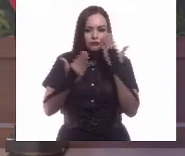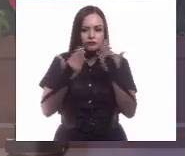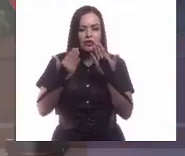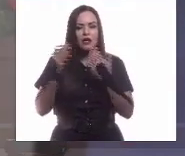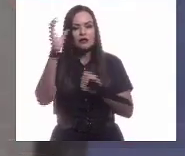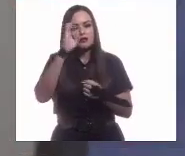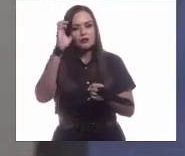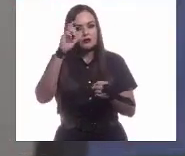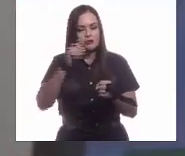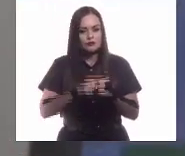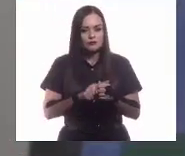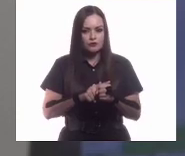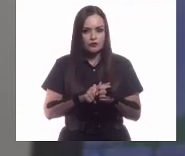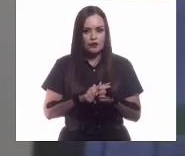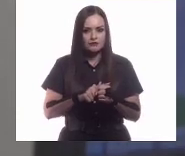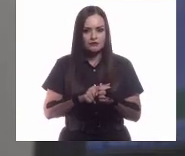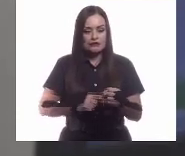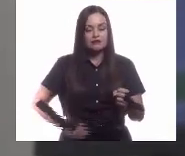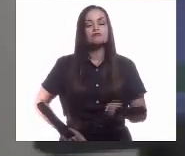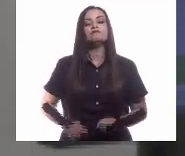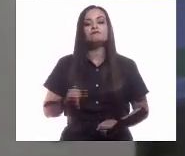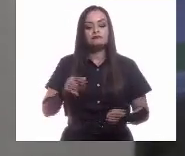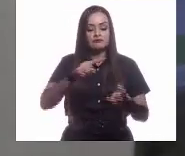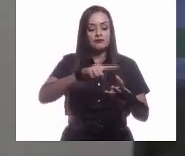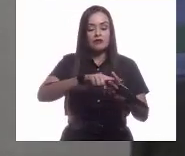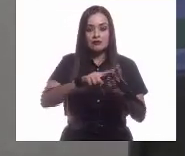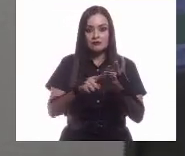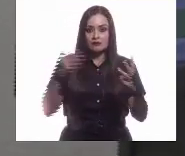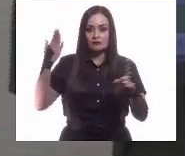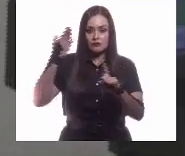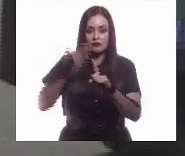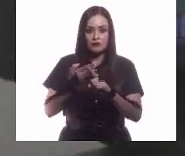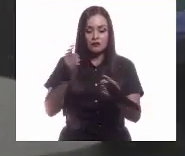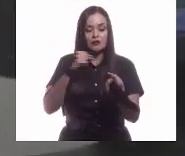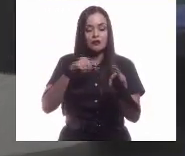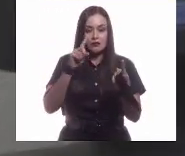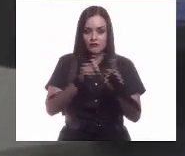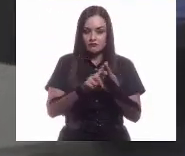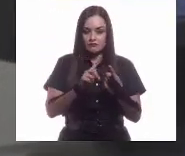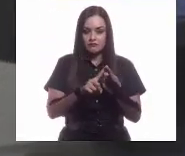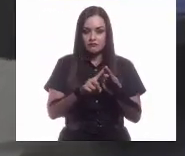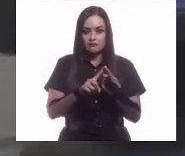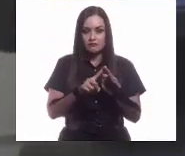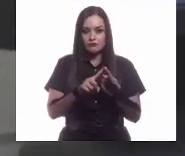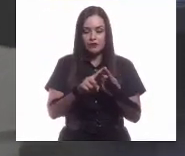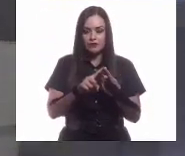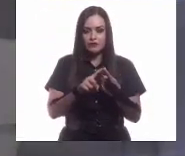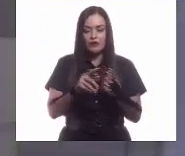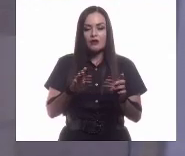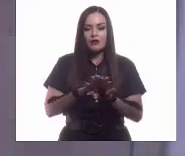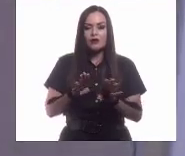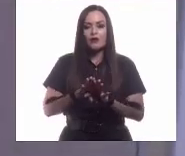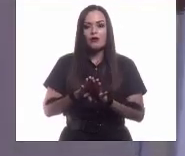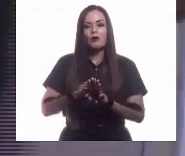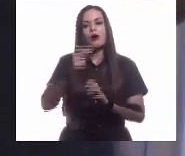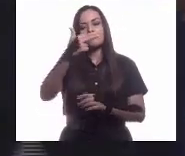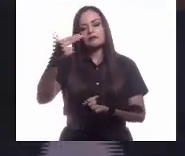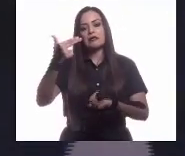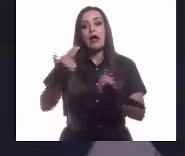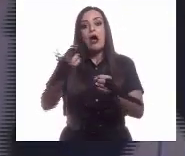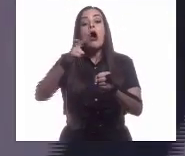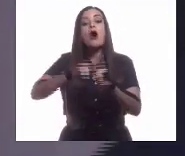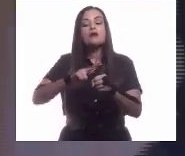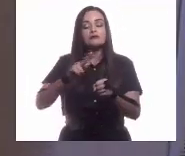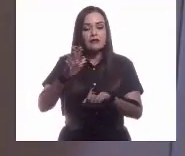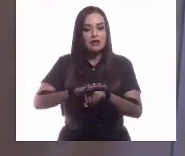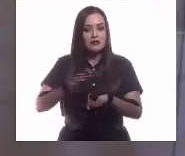salud persigue tres grandes objetivos: ampliar la oferta de servicios mediante la construcción y dotación de infraestructura, mantener un sistema